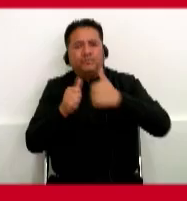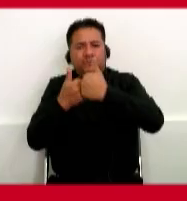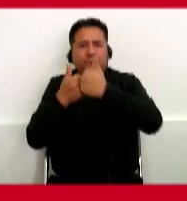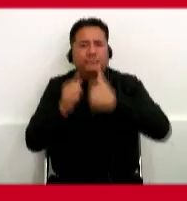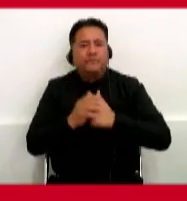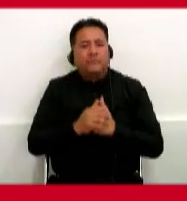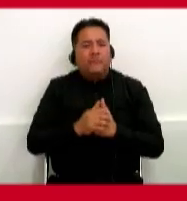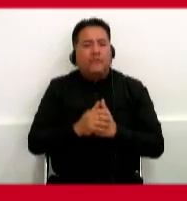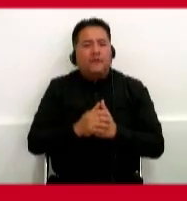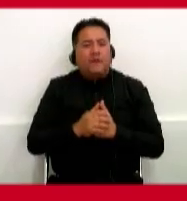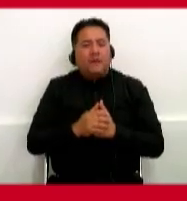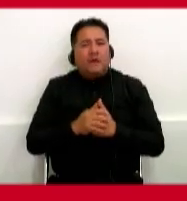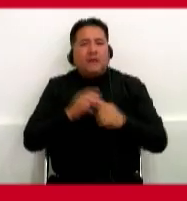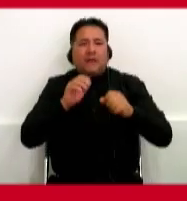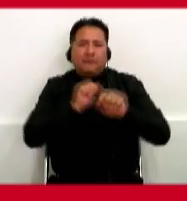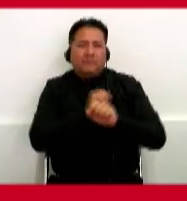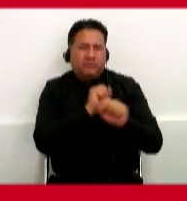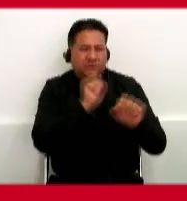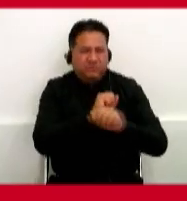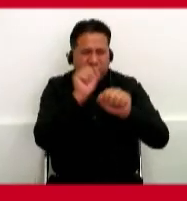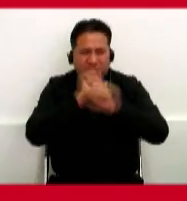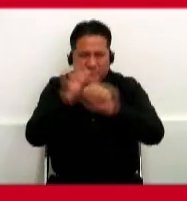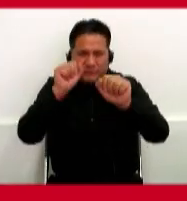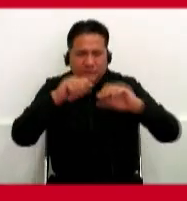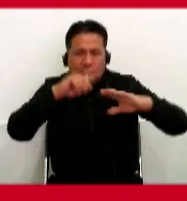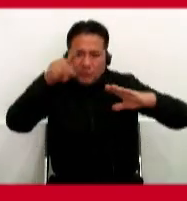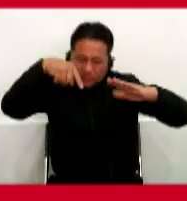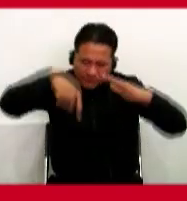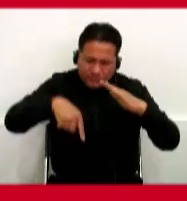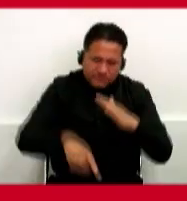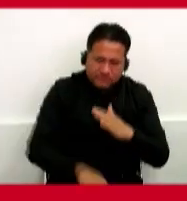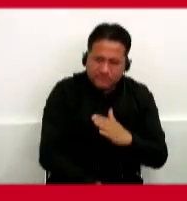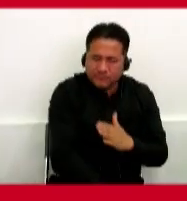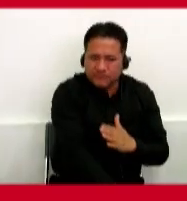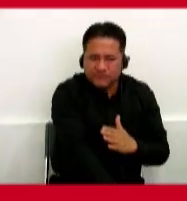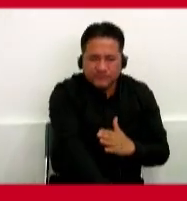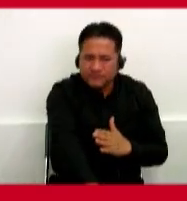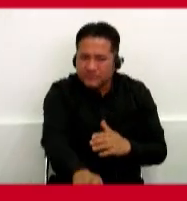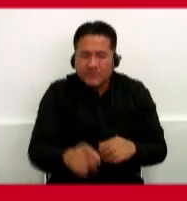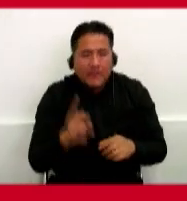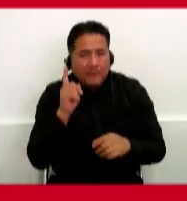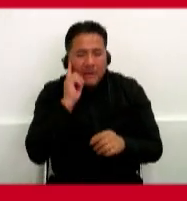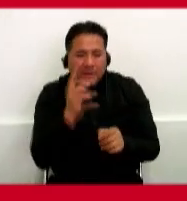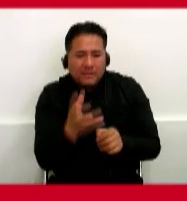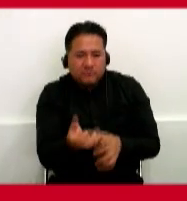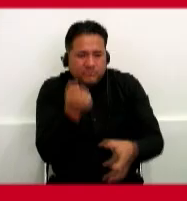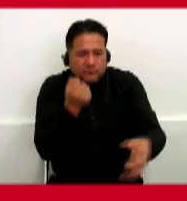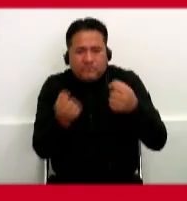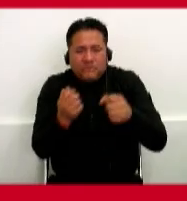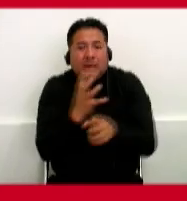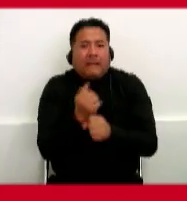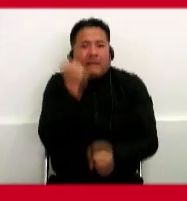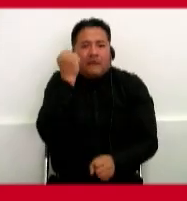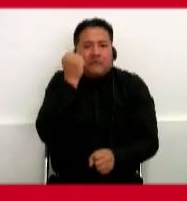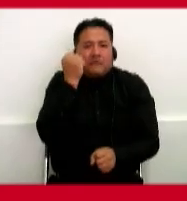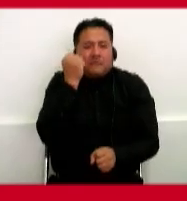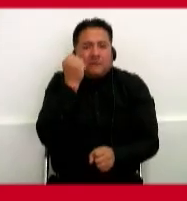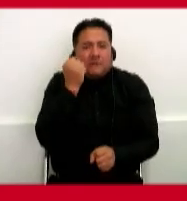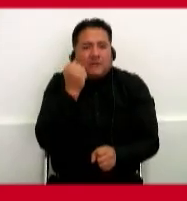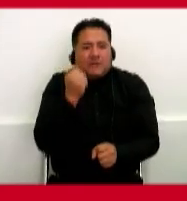es la explotación subterránea, ¿no? El tema de la recuperación de estos pilares de forma segura, estable y